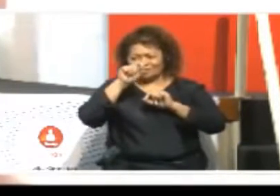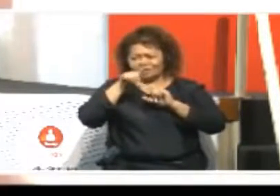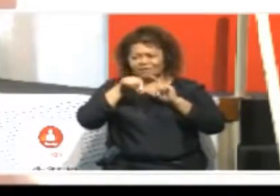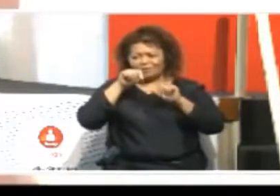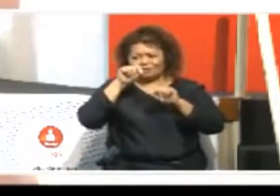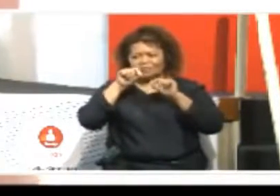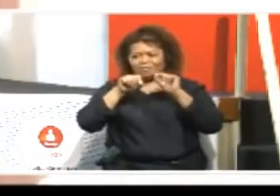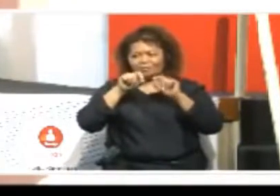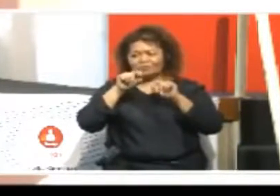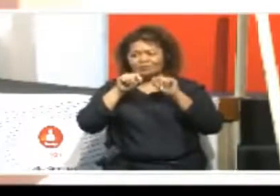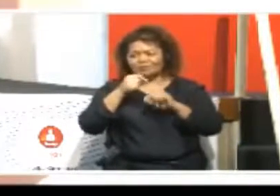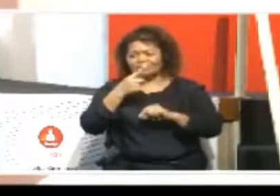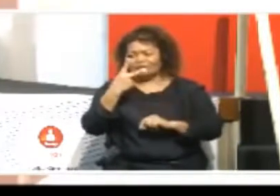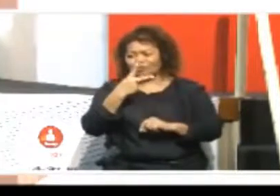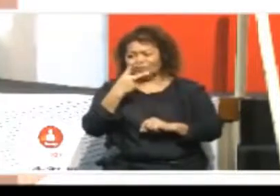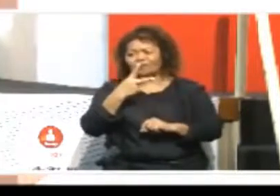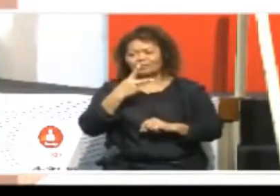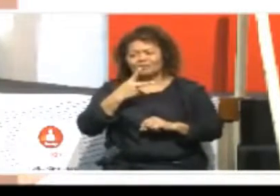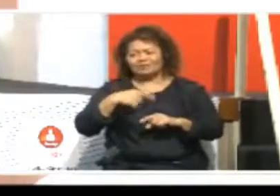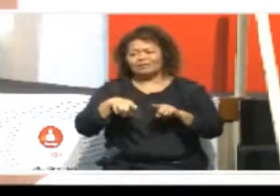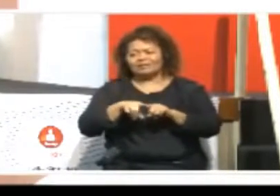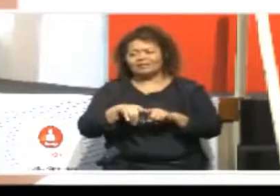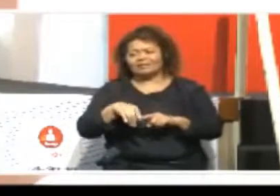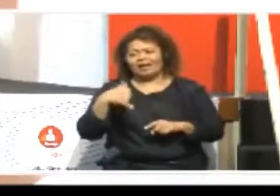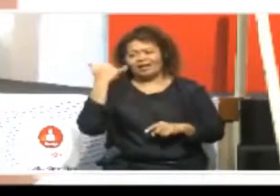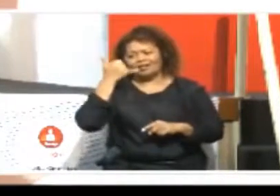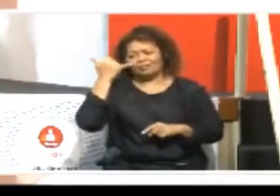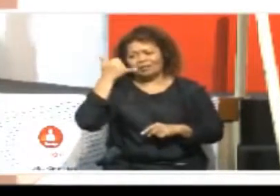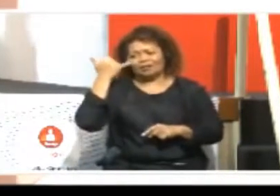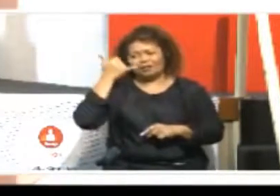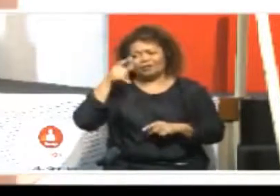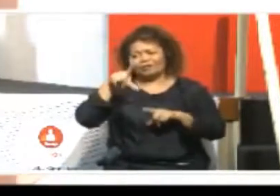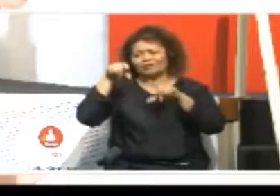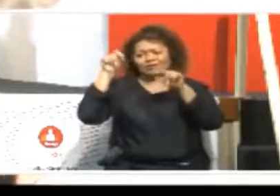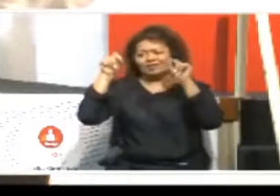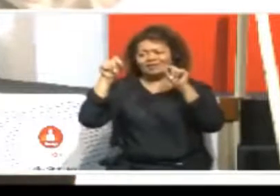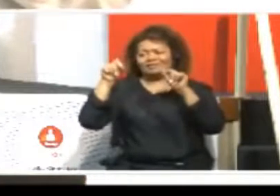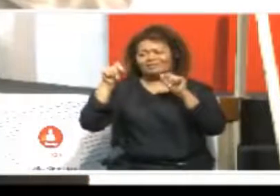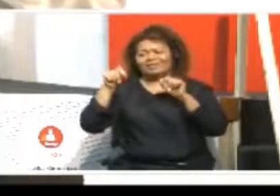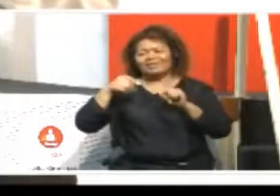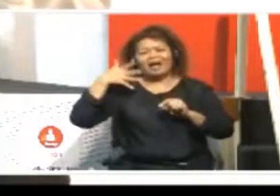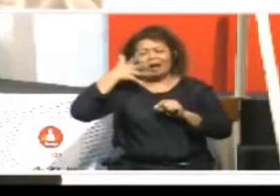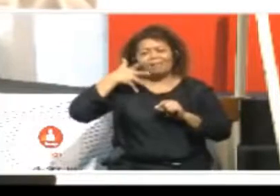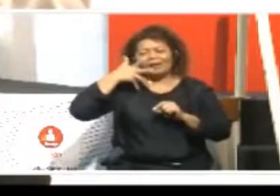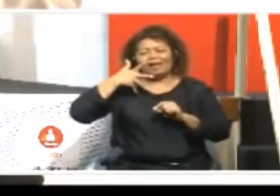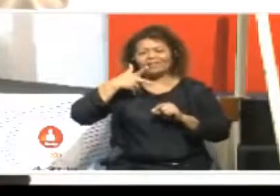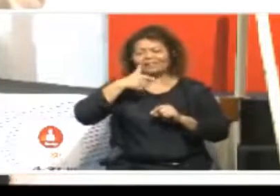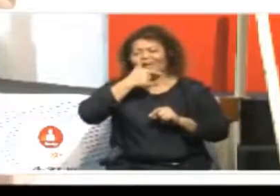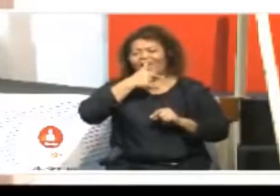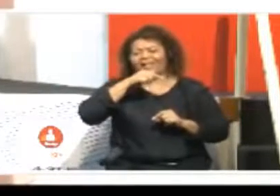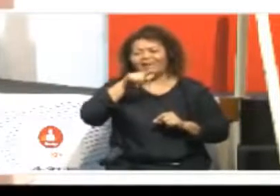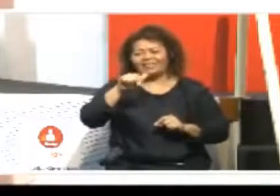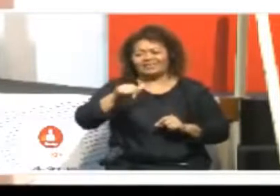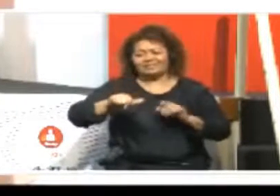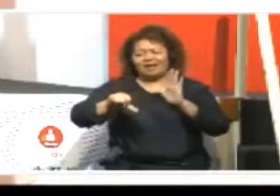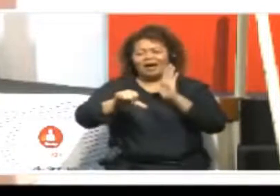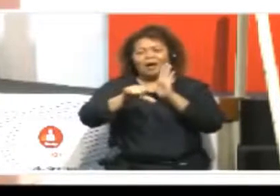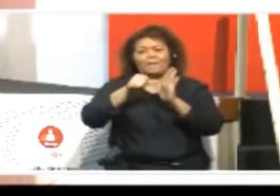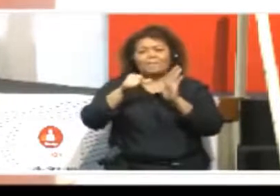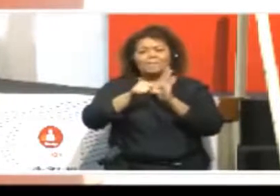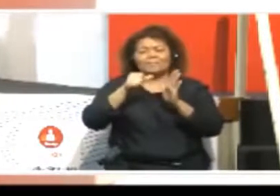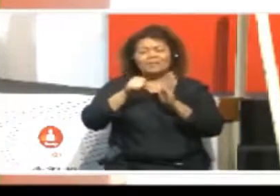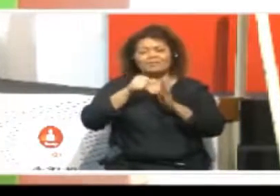cubren las otras definiciones que tenemos. La primera definición se refiere simplemente al conjunto